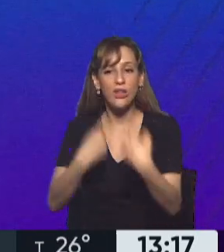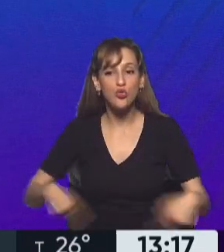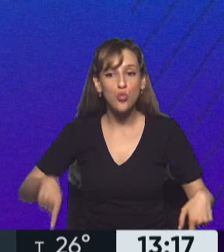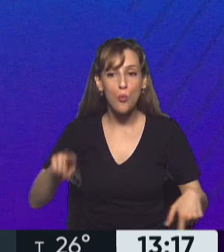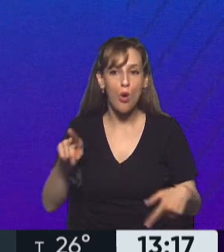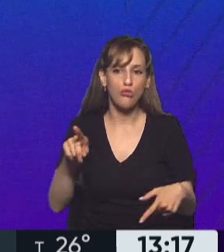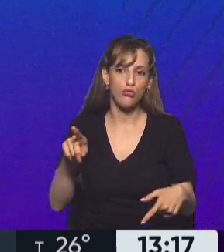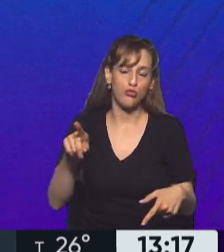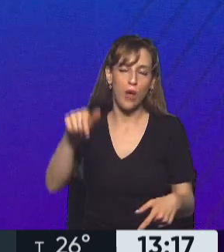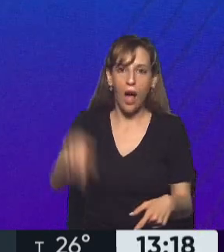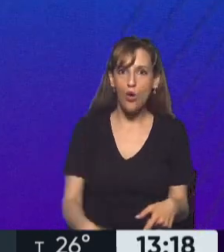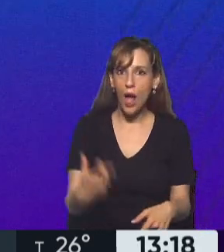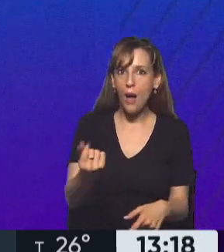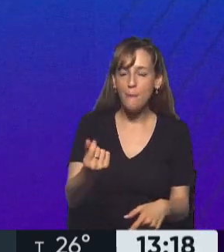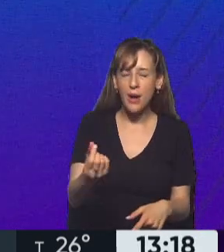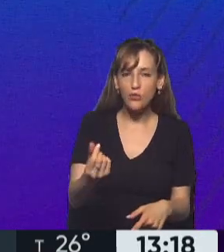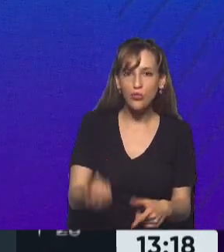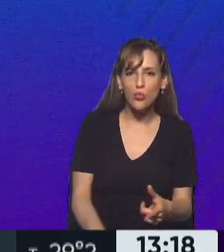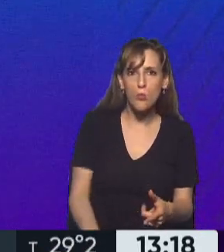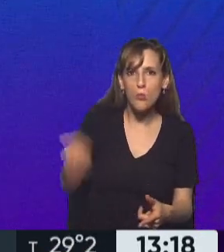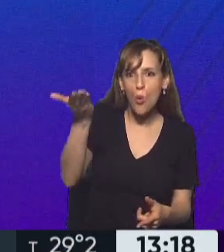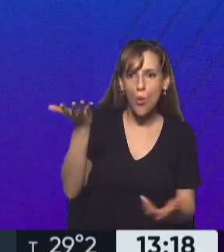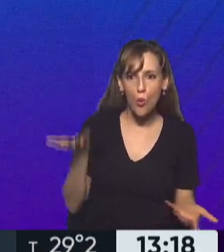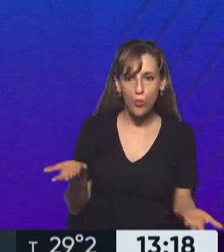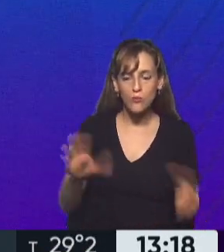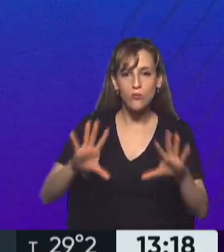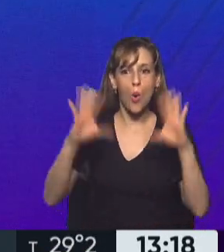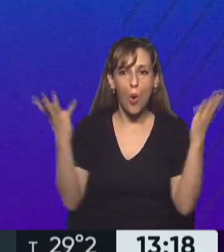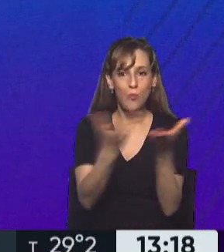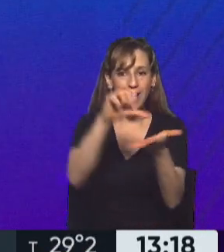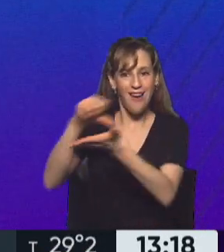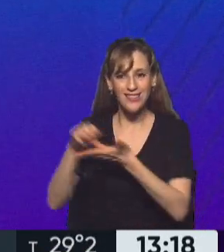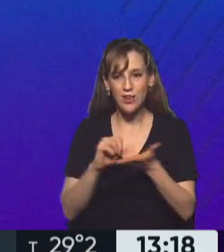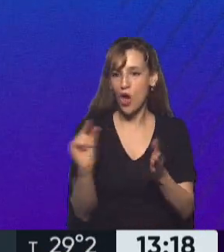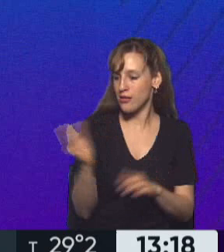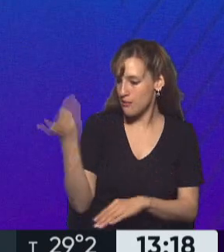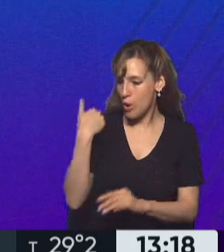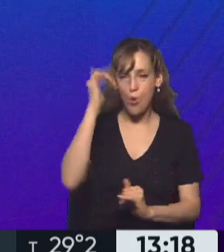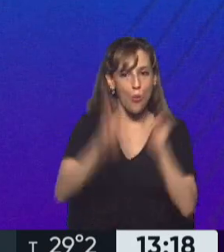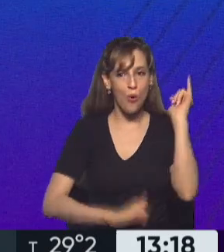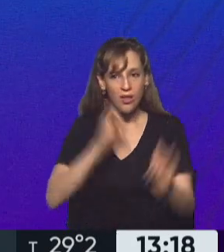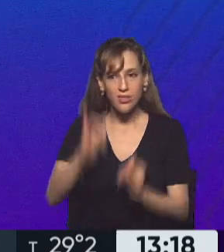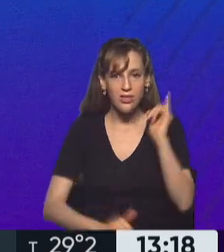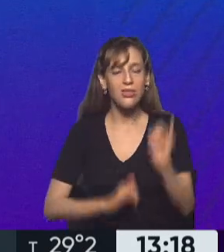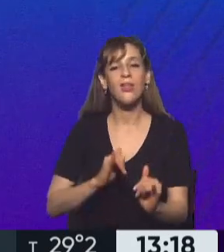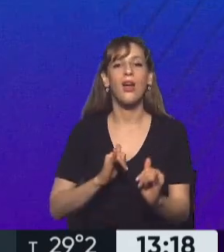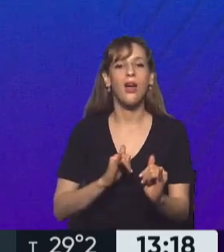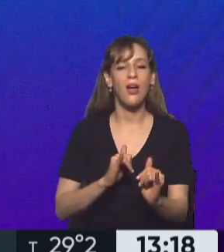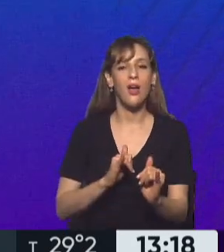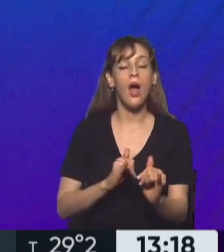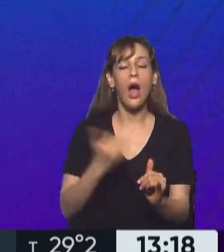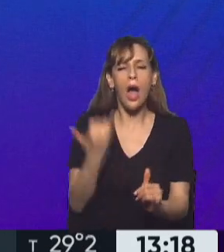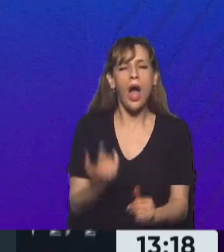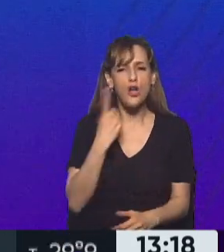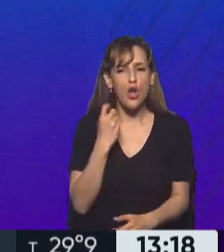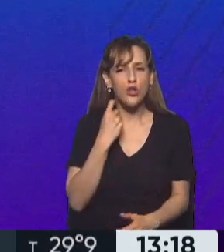están habiendo aumentos de precios en distintas partes del mundo. Yo hice hace poco una columna en donde mostré que existían controles de precio